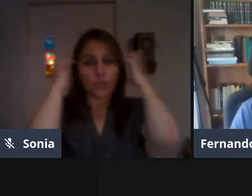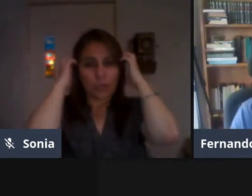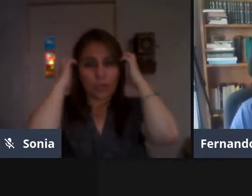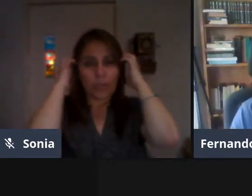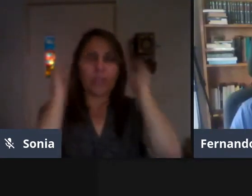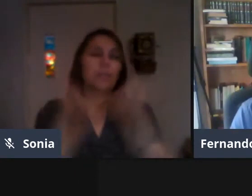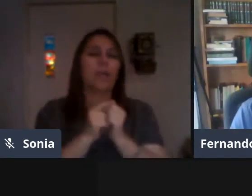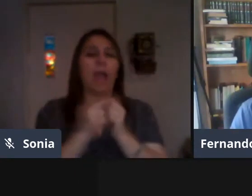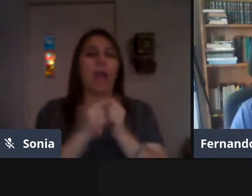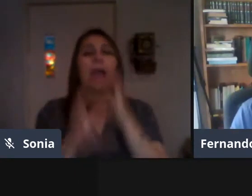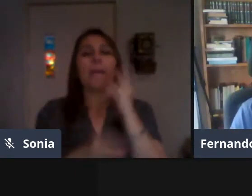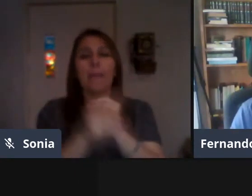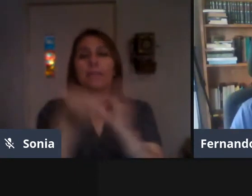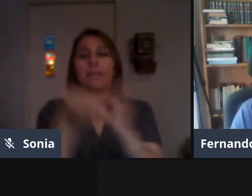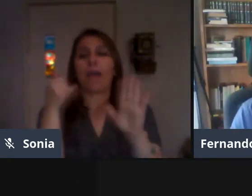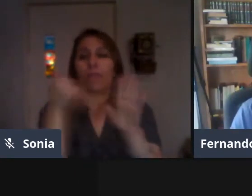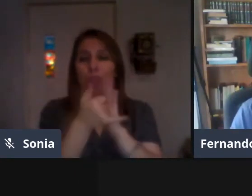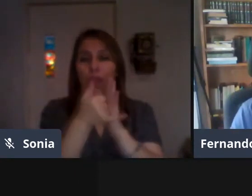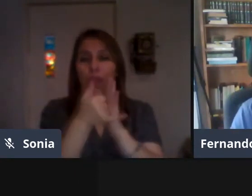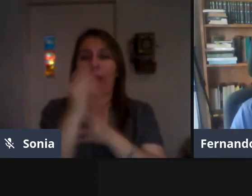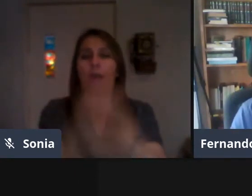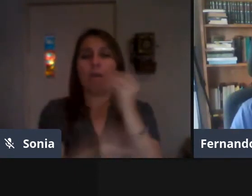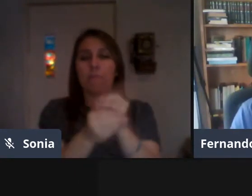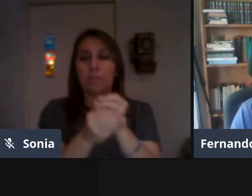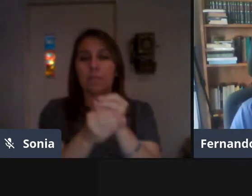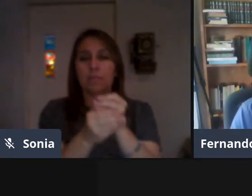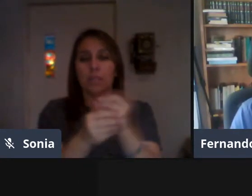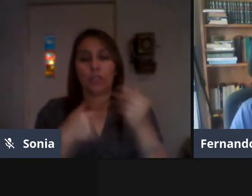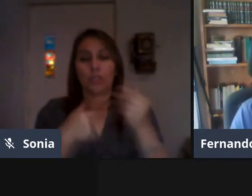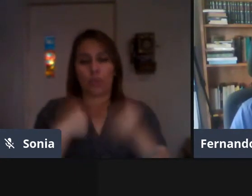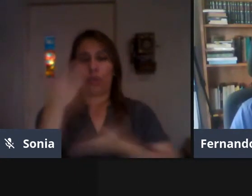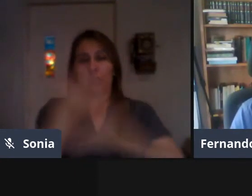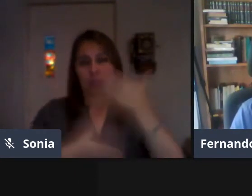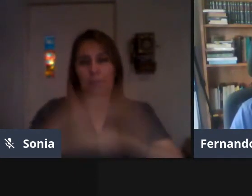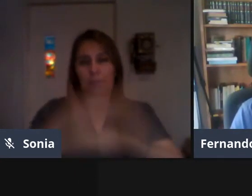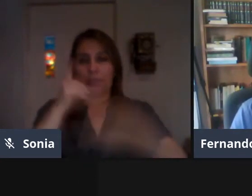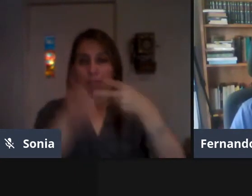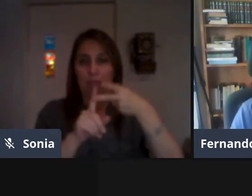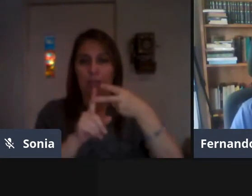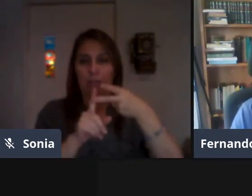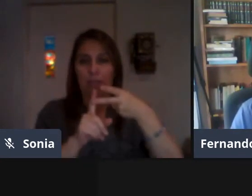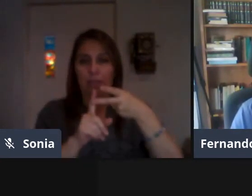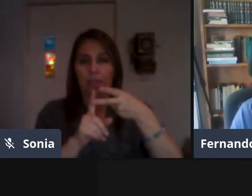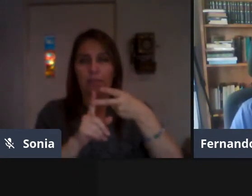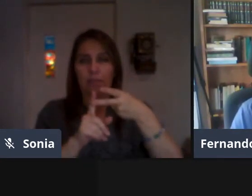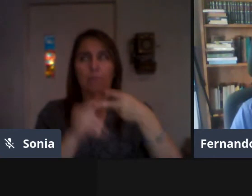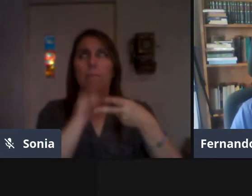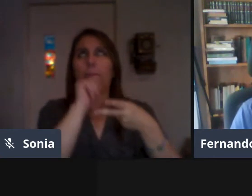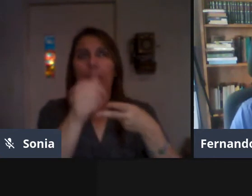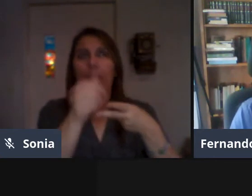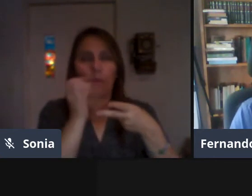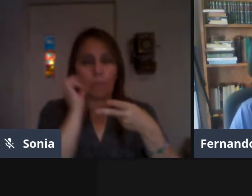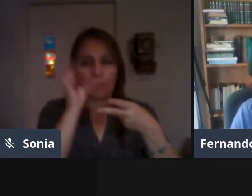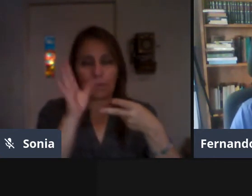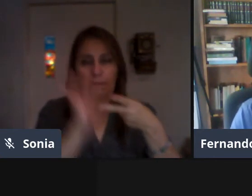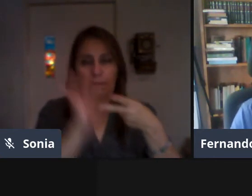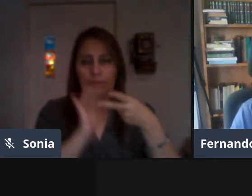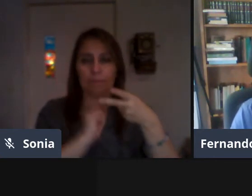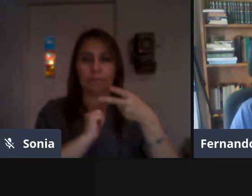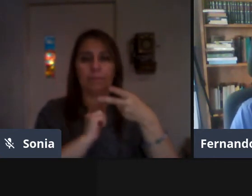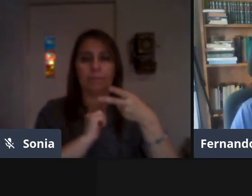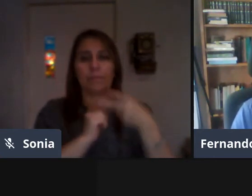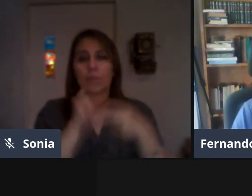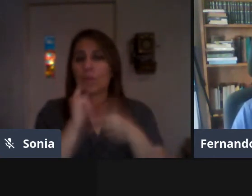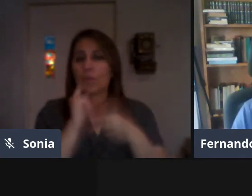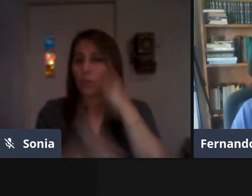tienes estás en condición de discapacidad pues obviamente esto se agranda entonces creo que justamente lo que él nos decía es una reflexión